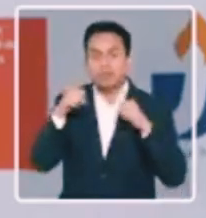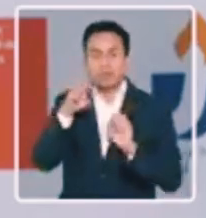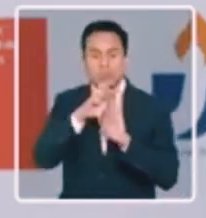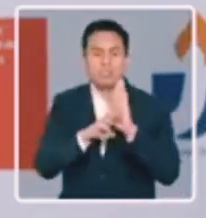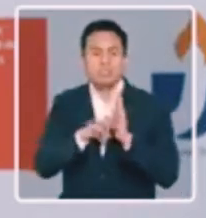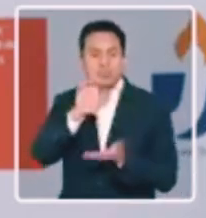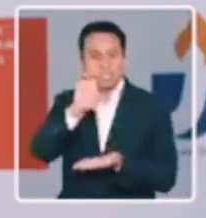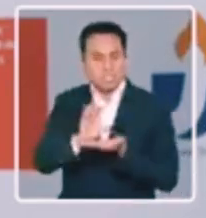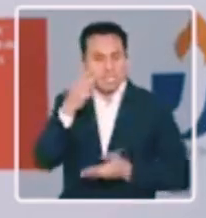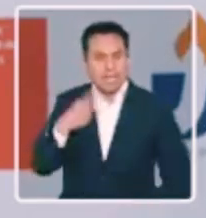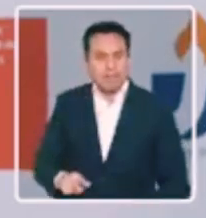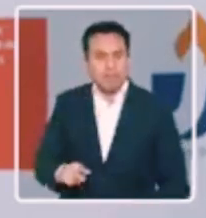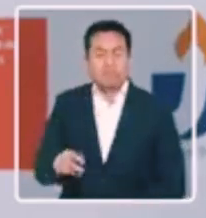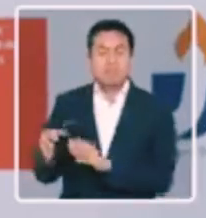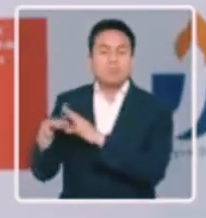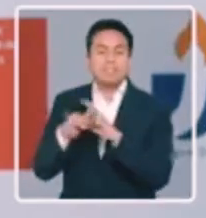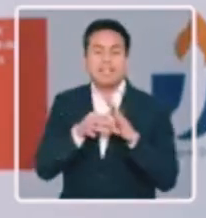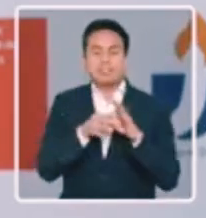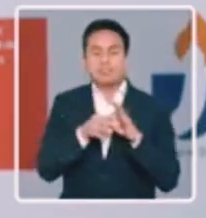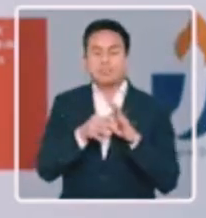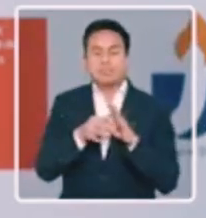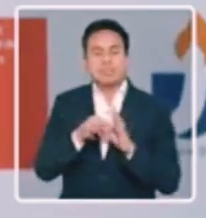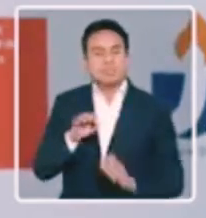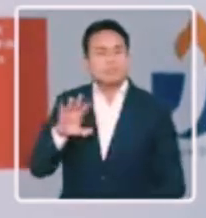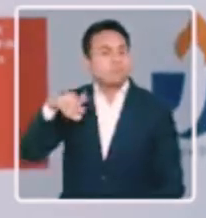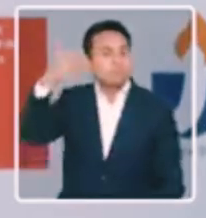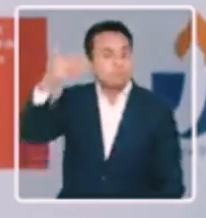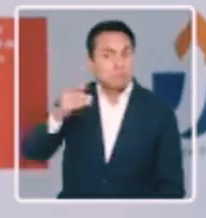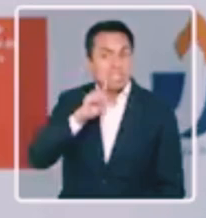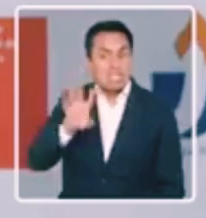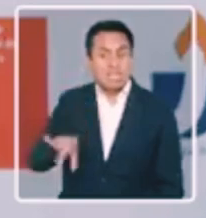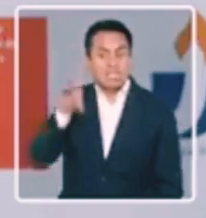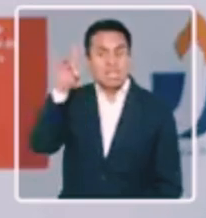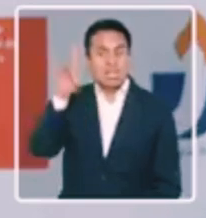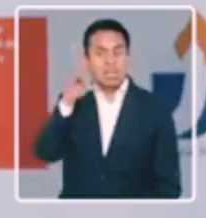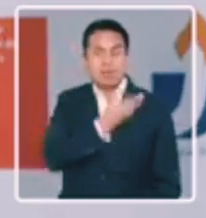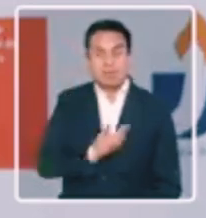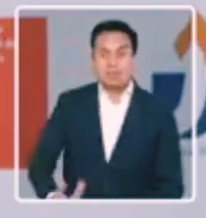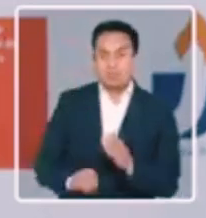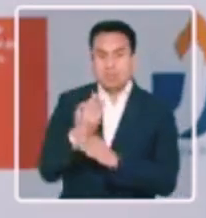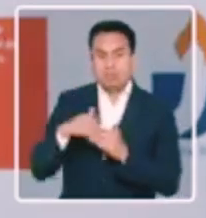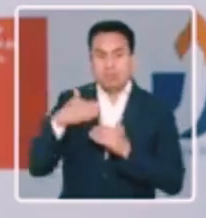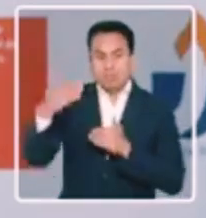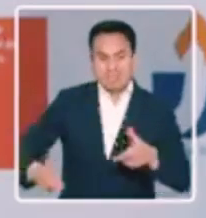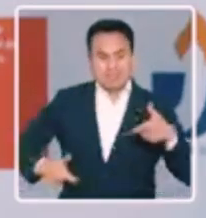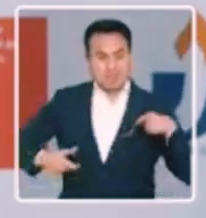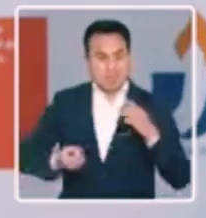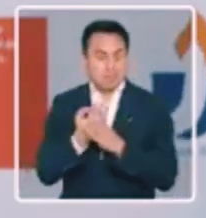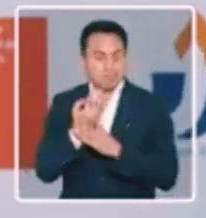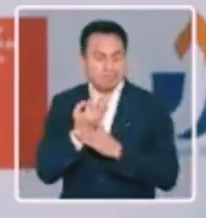proyecto de estado y por lo tanto independiente A quién elige al pueblo para gobernar en el siguiente